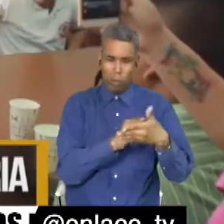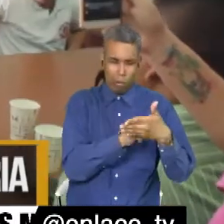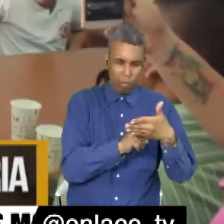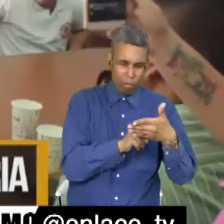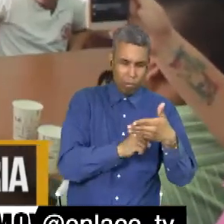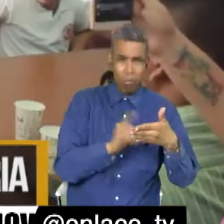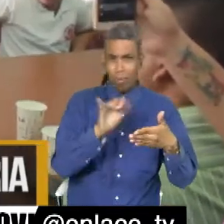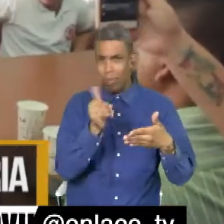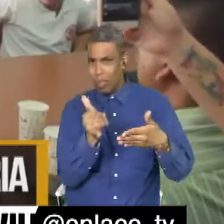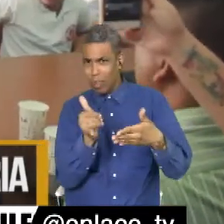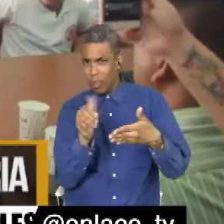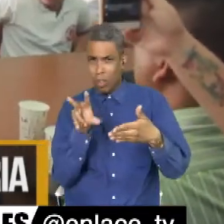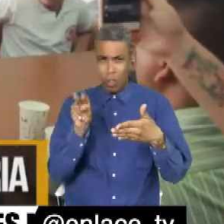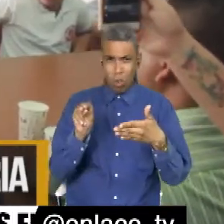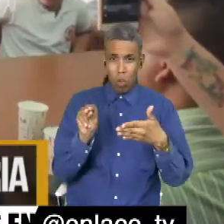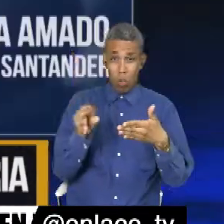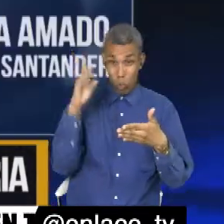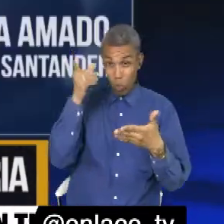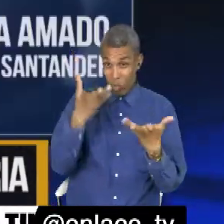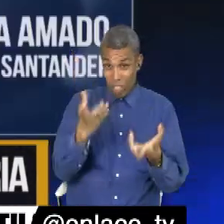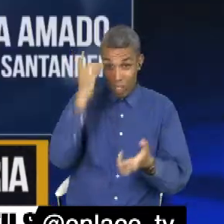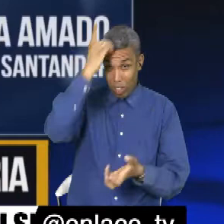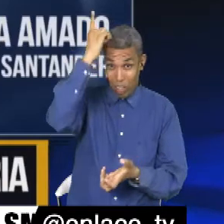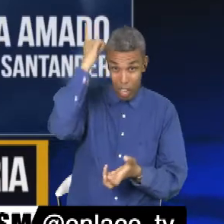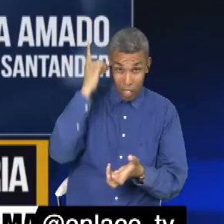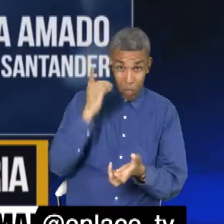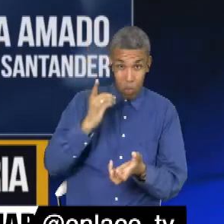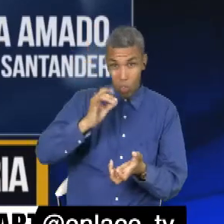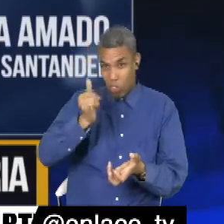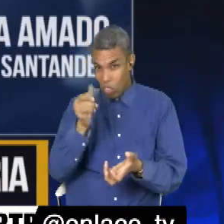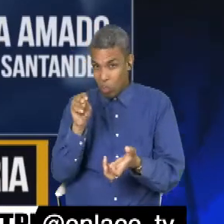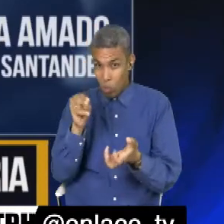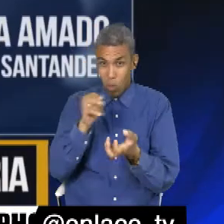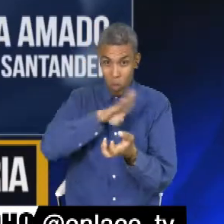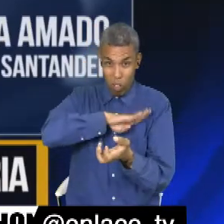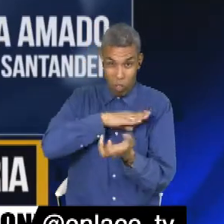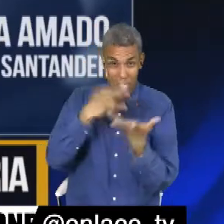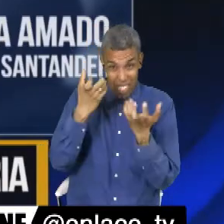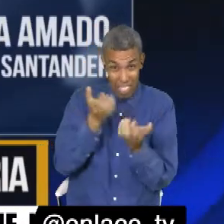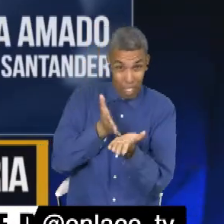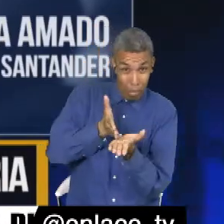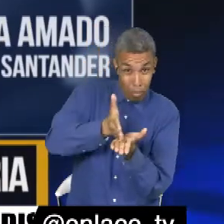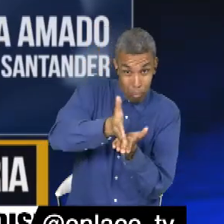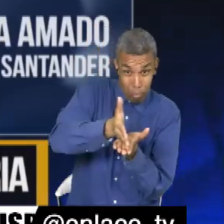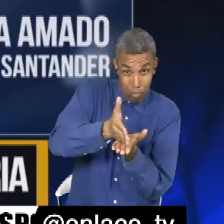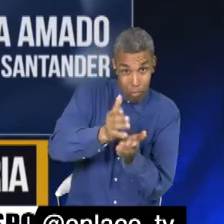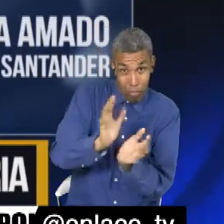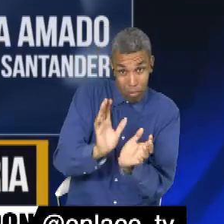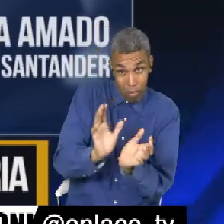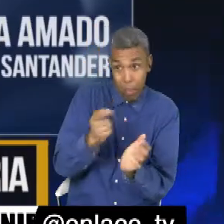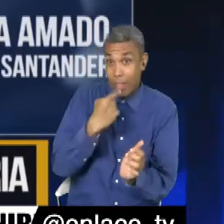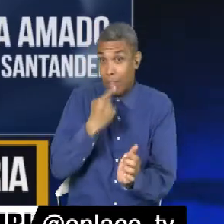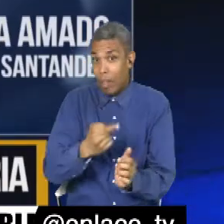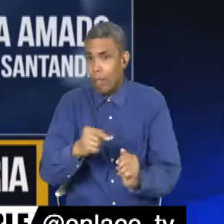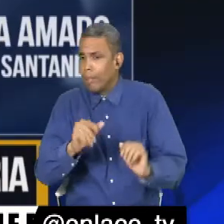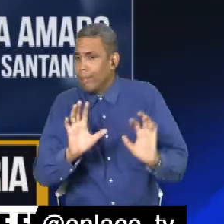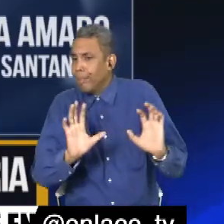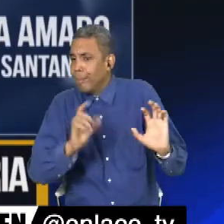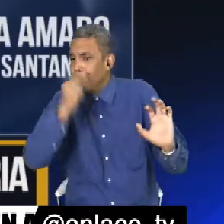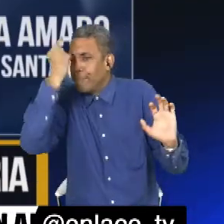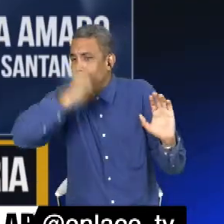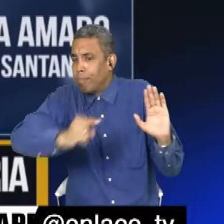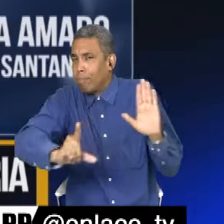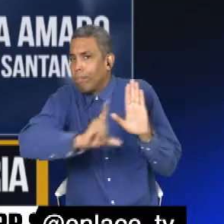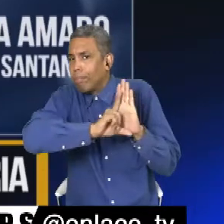mandato popular del alcalde Darío Echeverri Serrano. Yo lo que puedo decir, Santiago, es que yo debo cumplir la ley. Yo he sido notificado por parte del señor